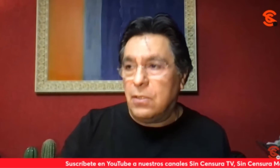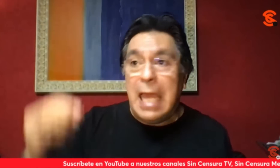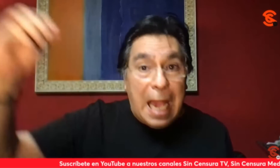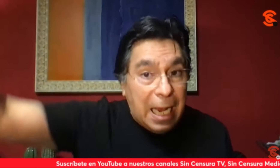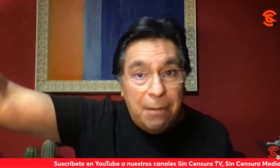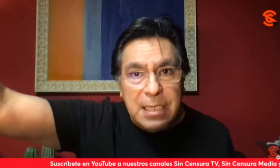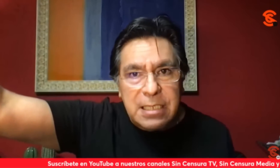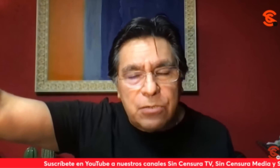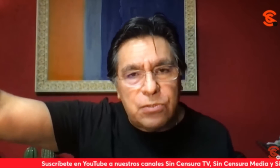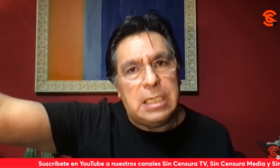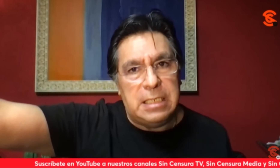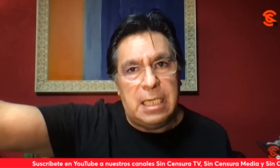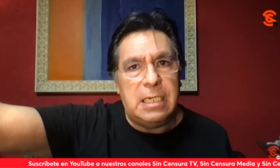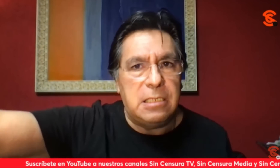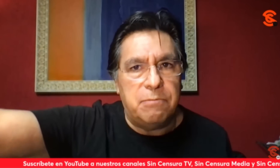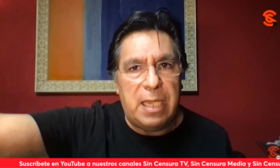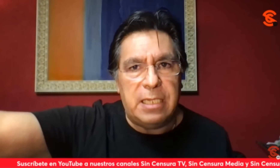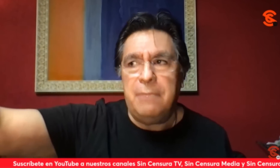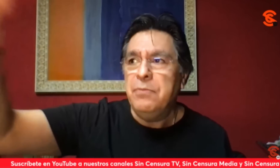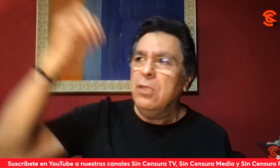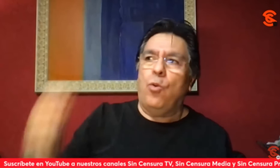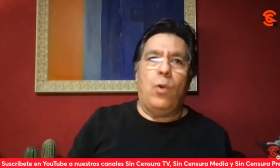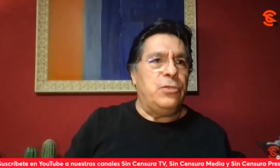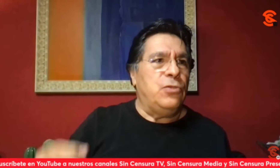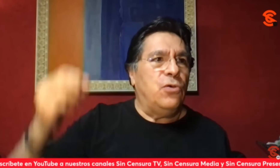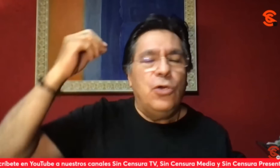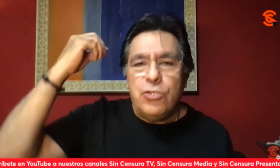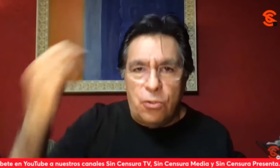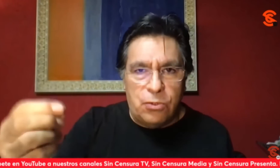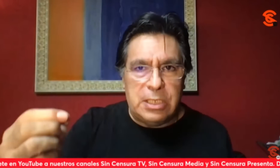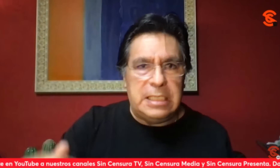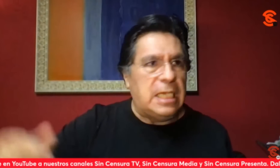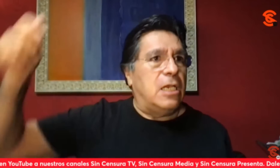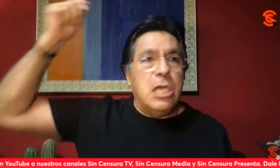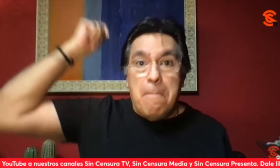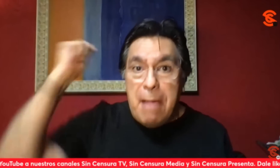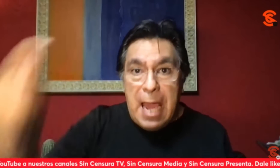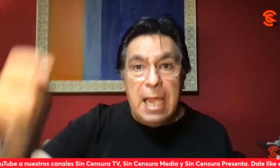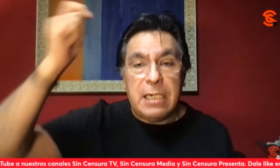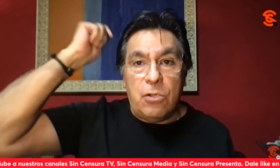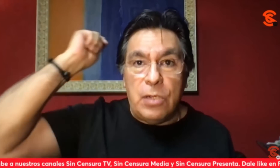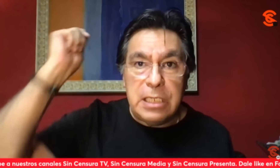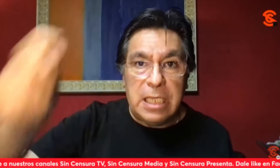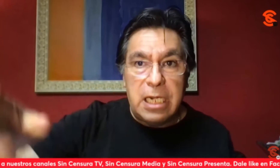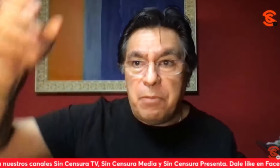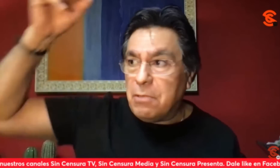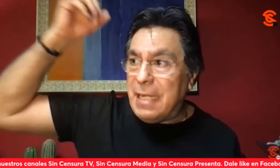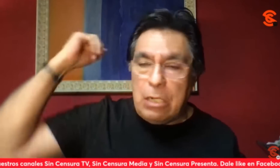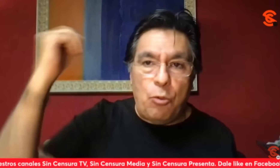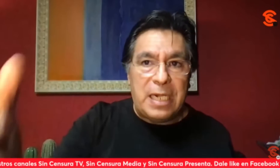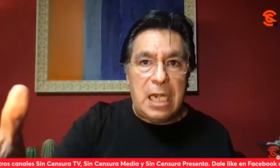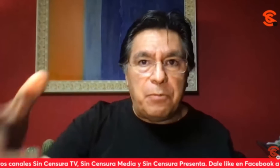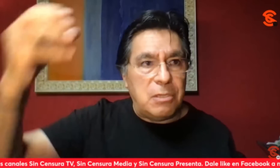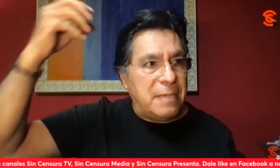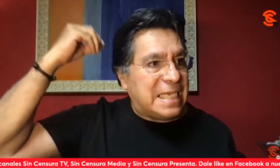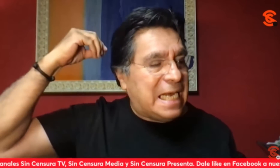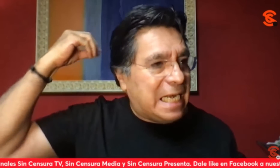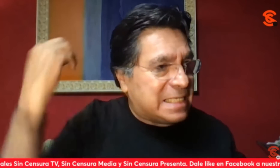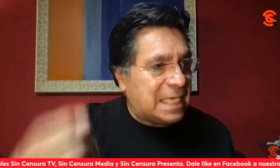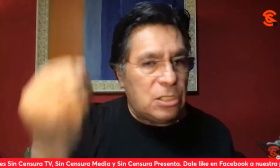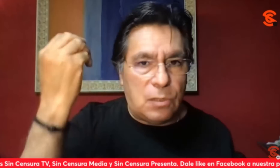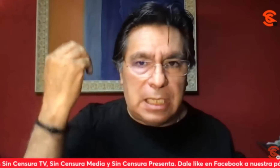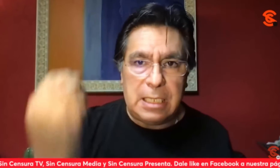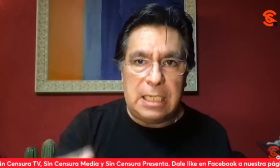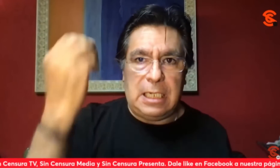por cierto. Acaba de ser utilizada en España cuando todos decían, va a reconquistar el poder, va a recuperar el poder, va a ser